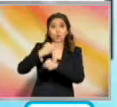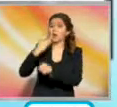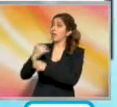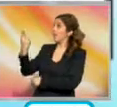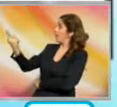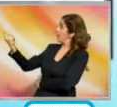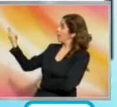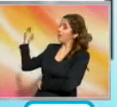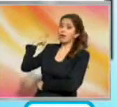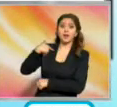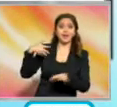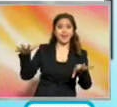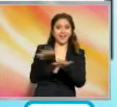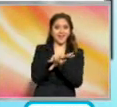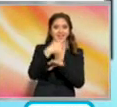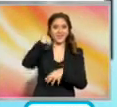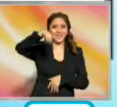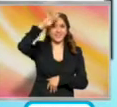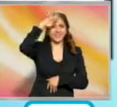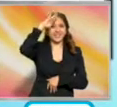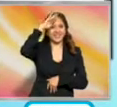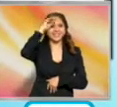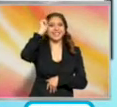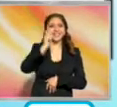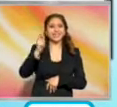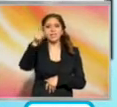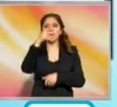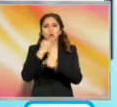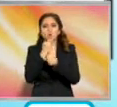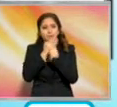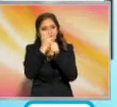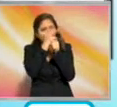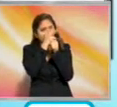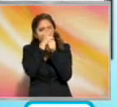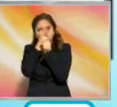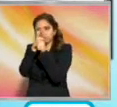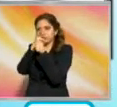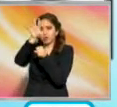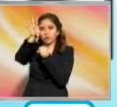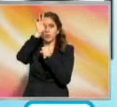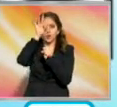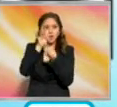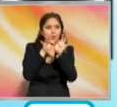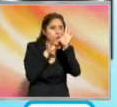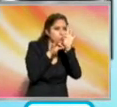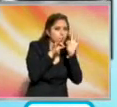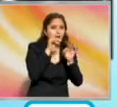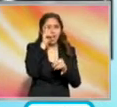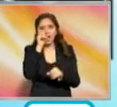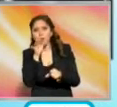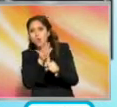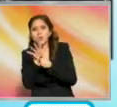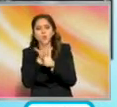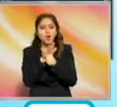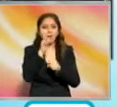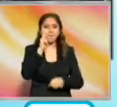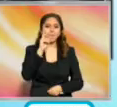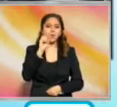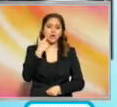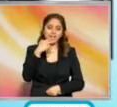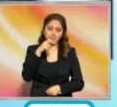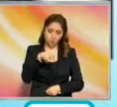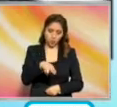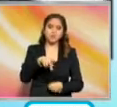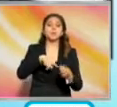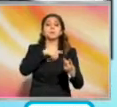exactamente. No sé, mira, Es lo que de hecho, pasa. mira, no sé si veas que aquí los camarógrafos están pensando Sí, inmediatamente. están cazando uno de agua. Claro, exactamente. Pokémon Go, el videojuego